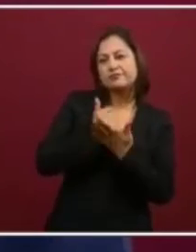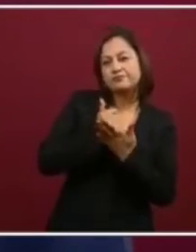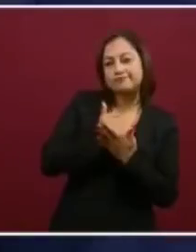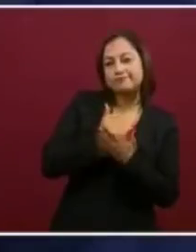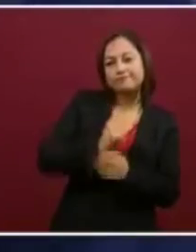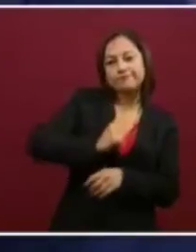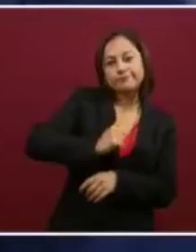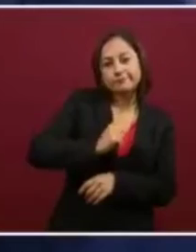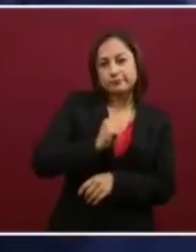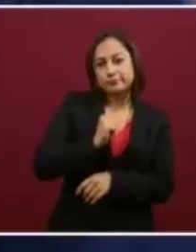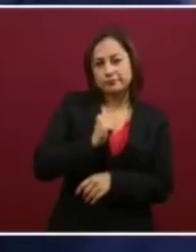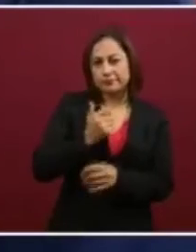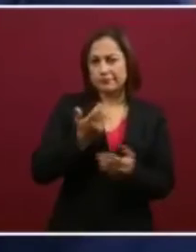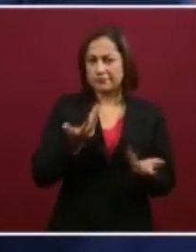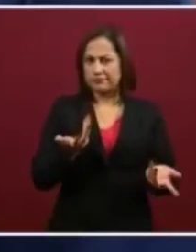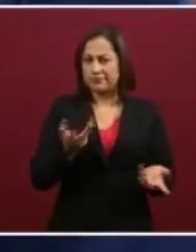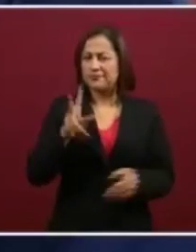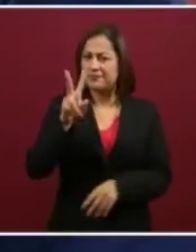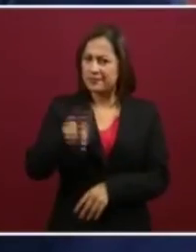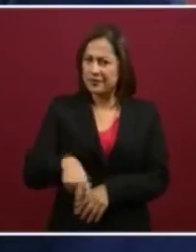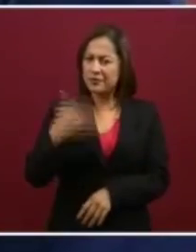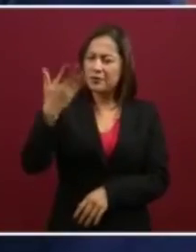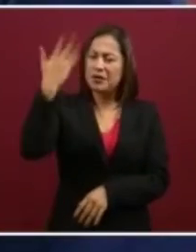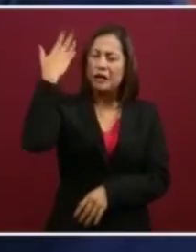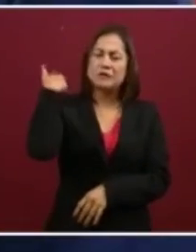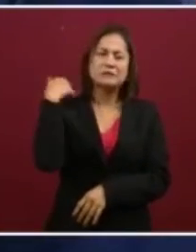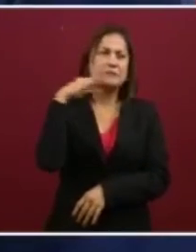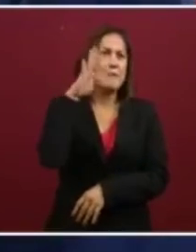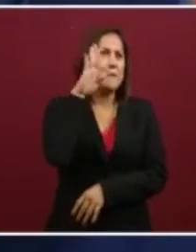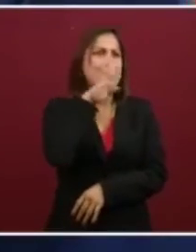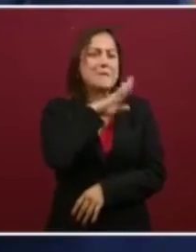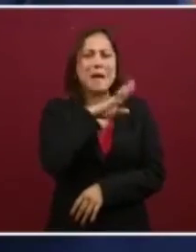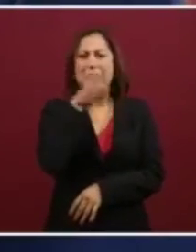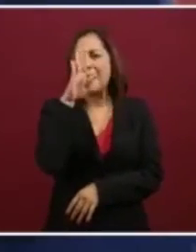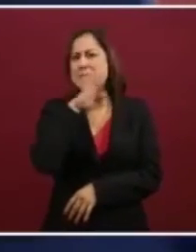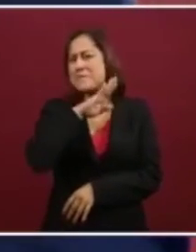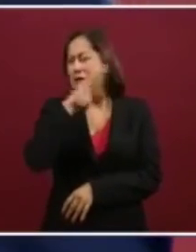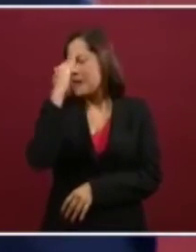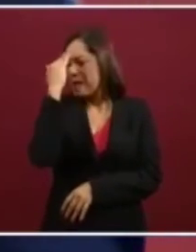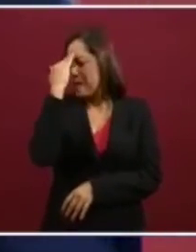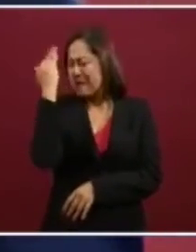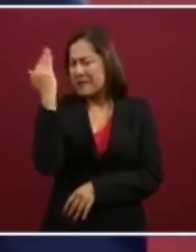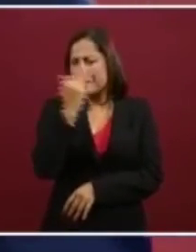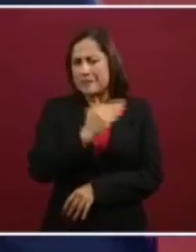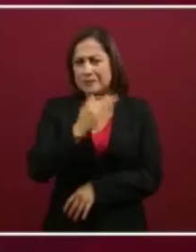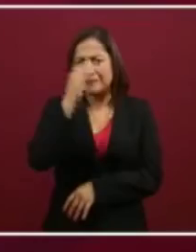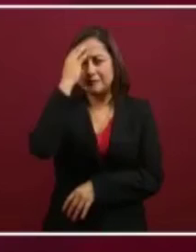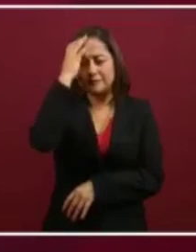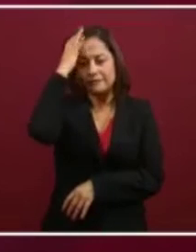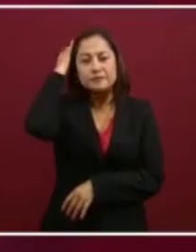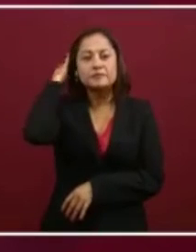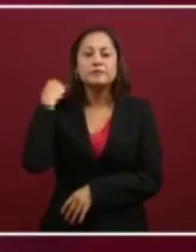Estábamos muy mal. Un gobierno